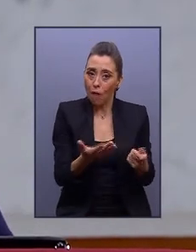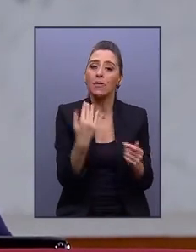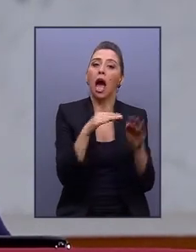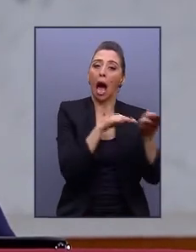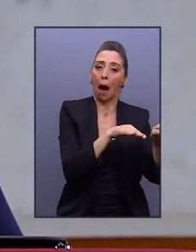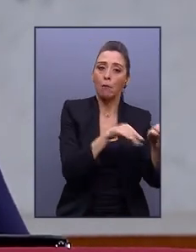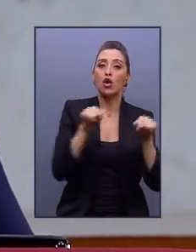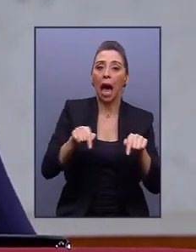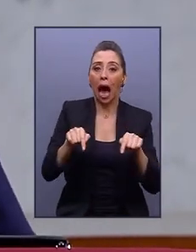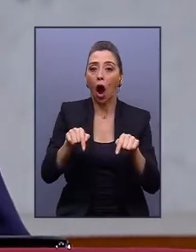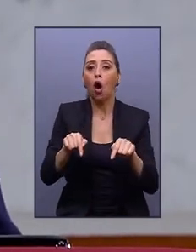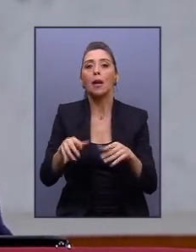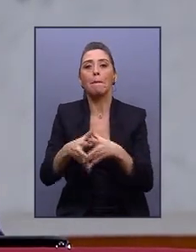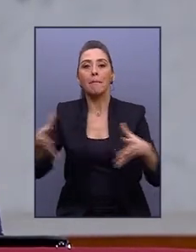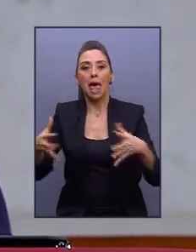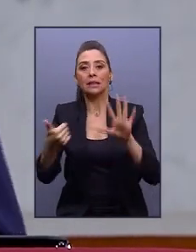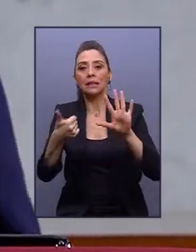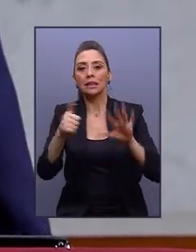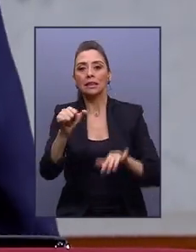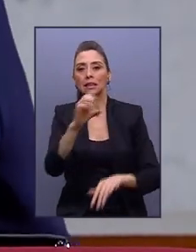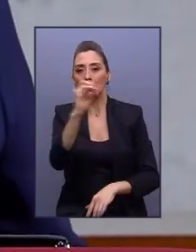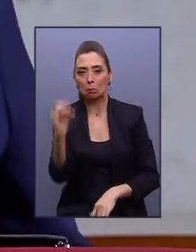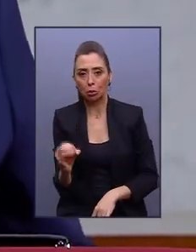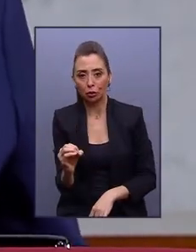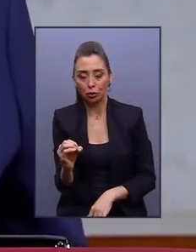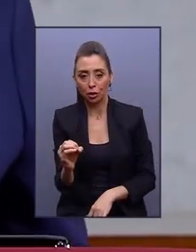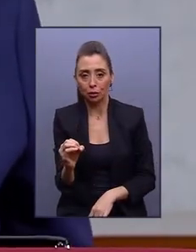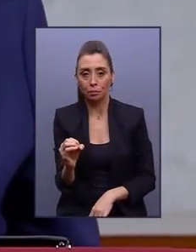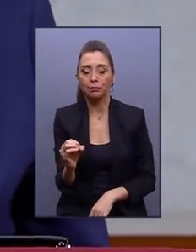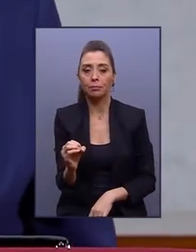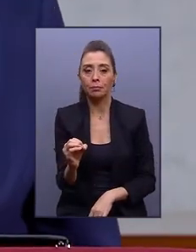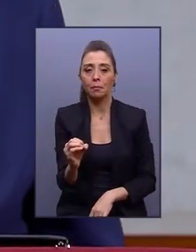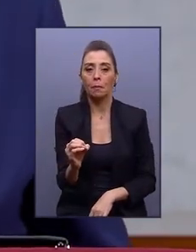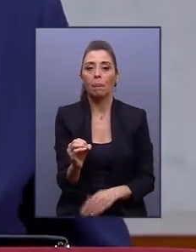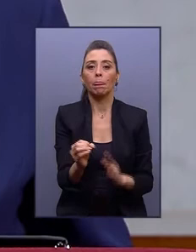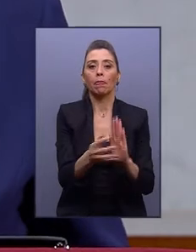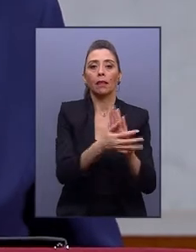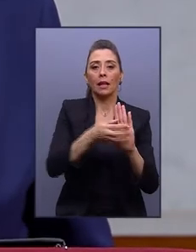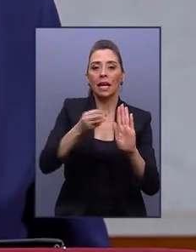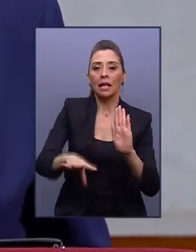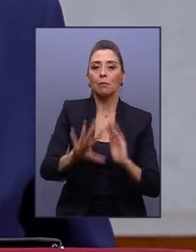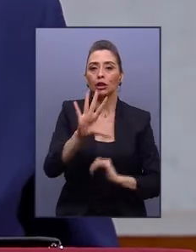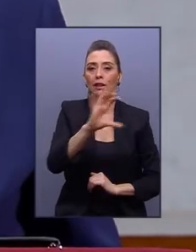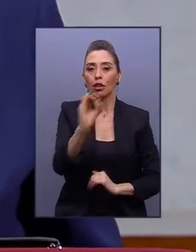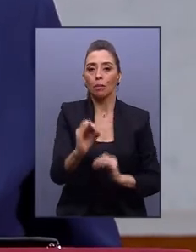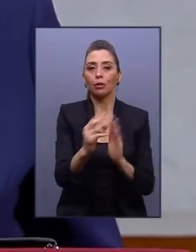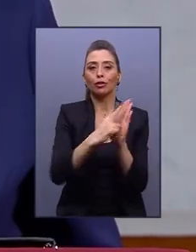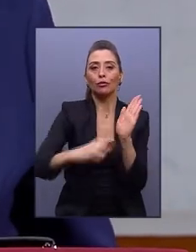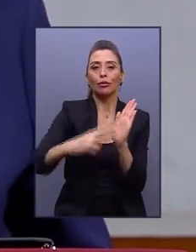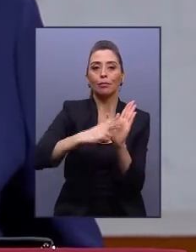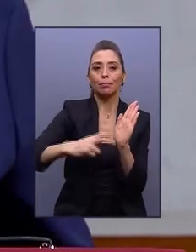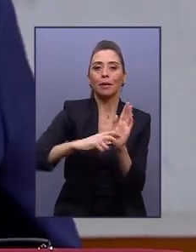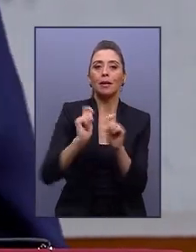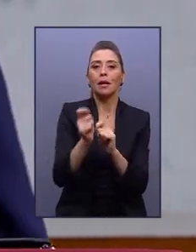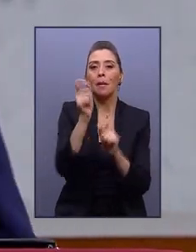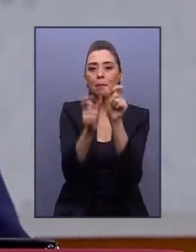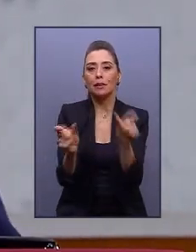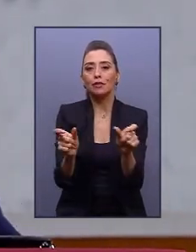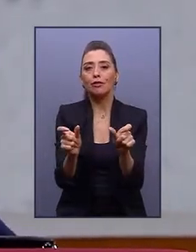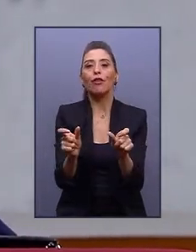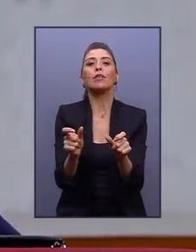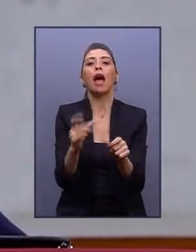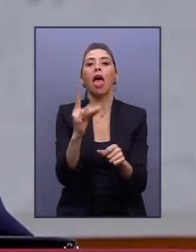y hoy apoya al 60%. También completamos la eliminación del 5% de la cotización para personas mayores